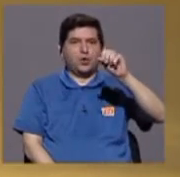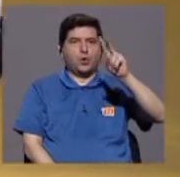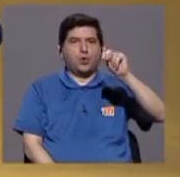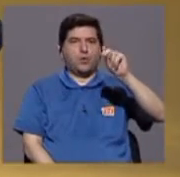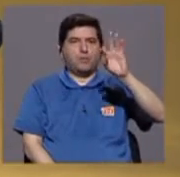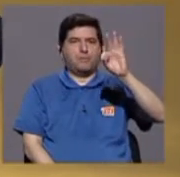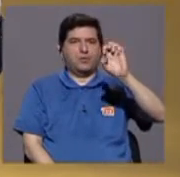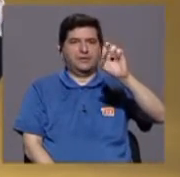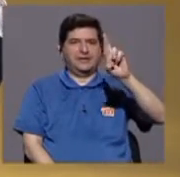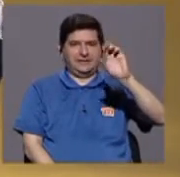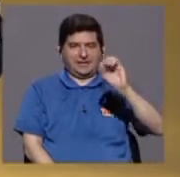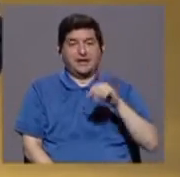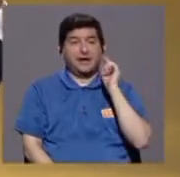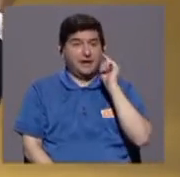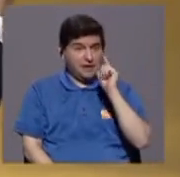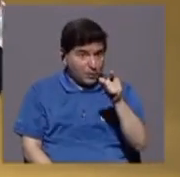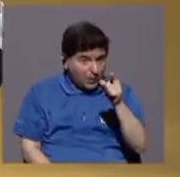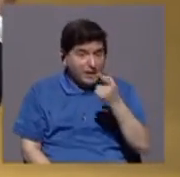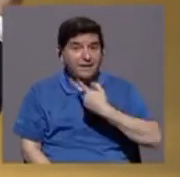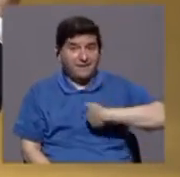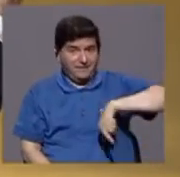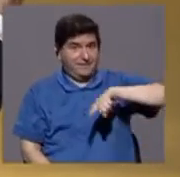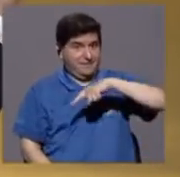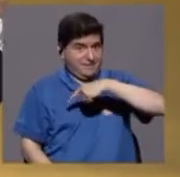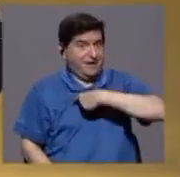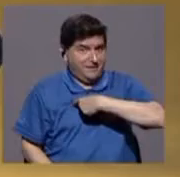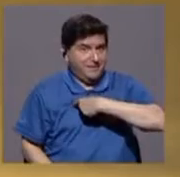nos está